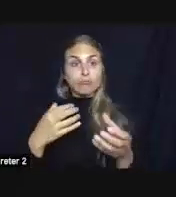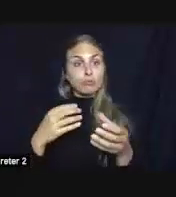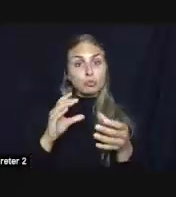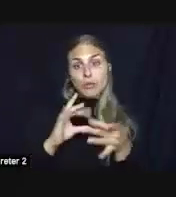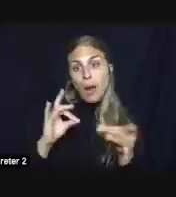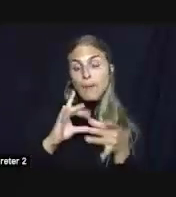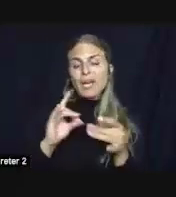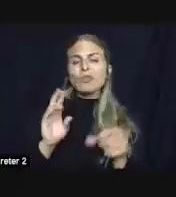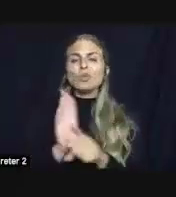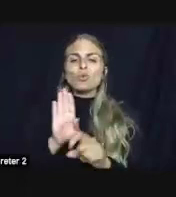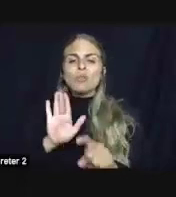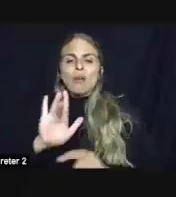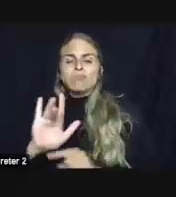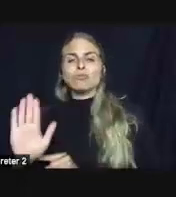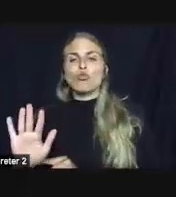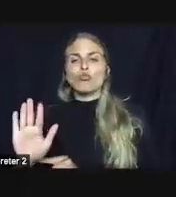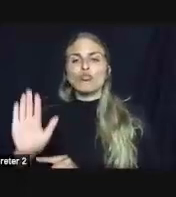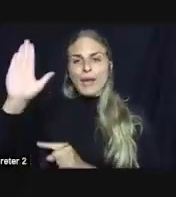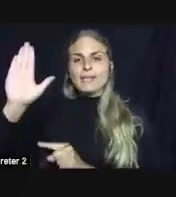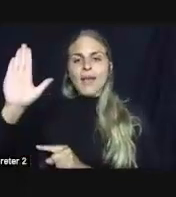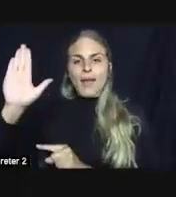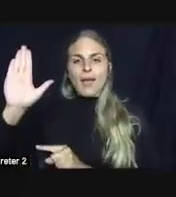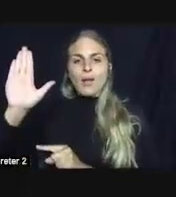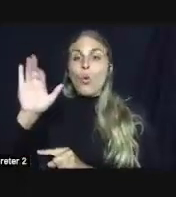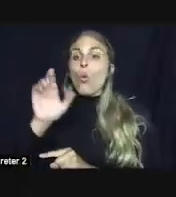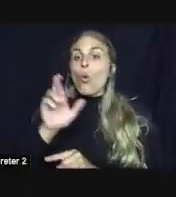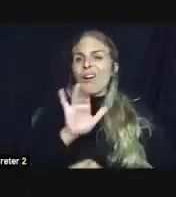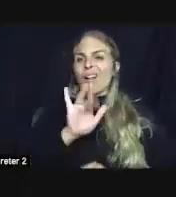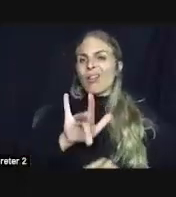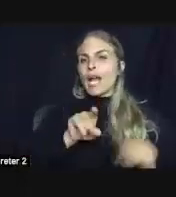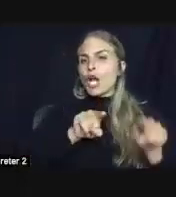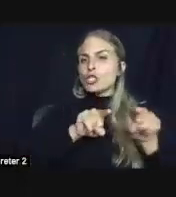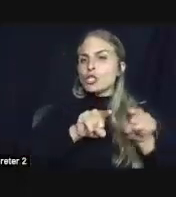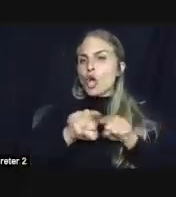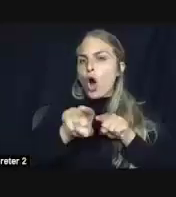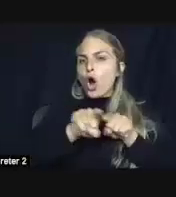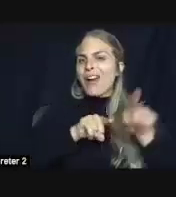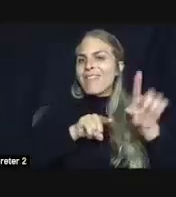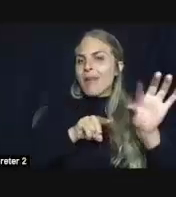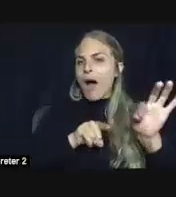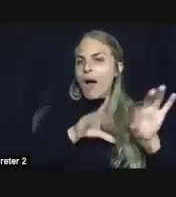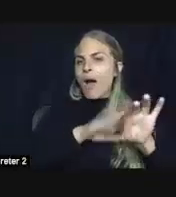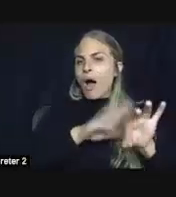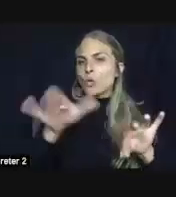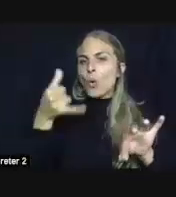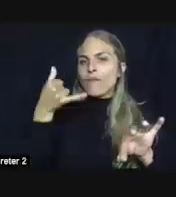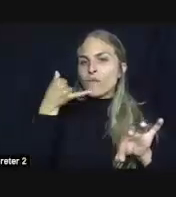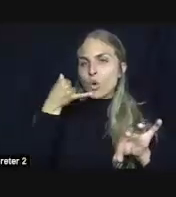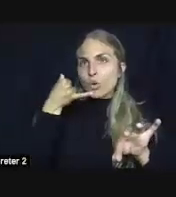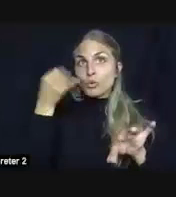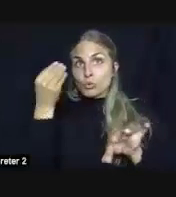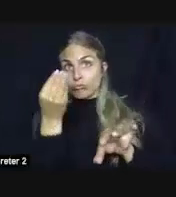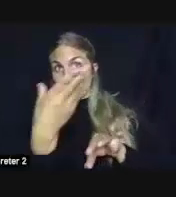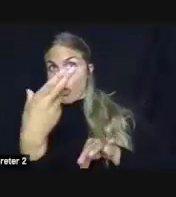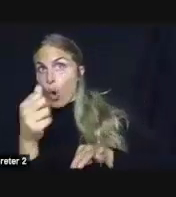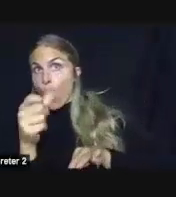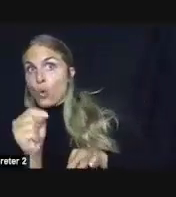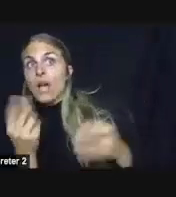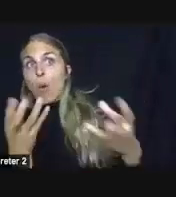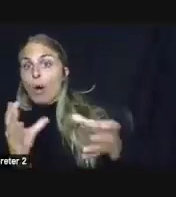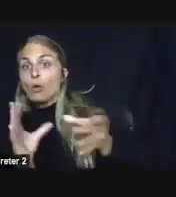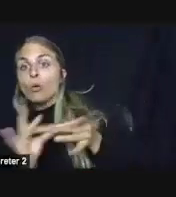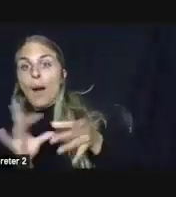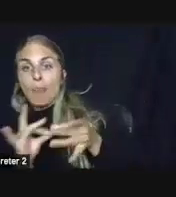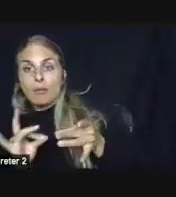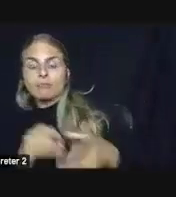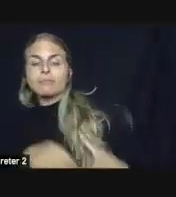Si desea hacer un comentario, utilice la función levantar la mano o pulse asterisco 9 en su teléfono para avisar al